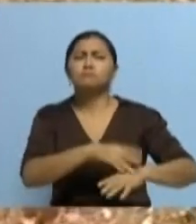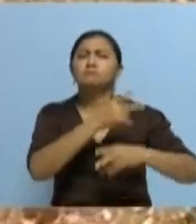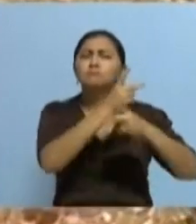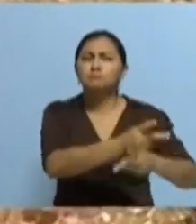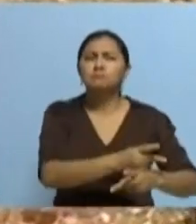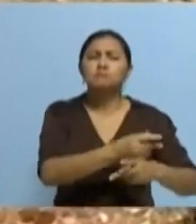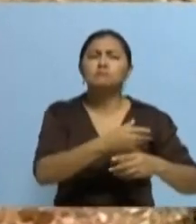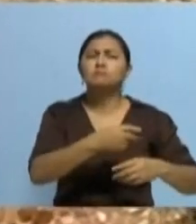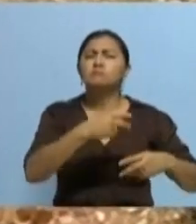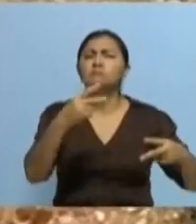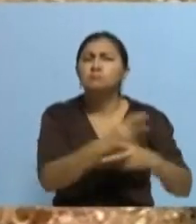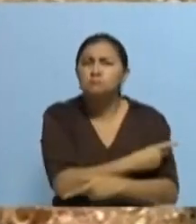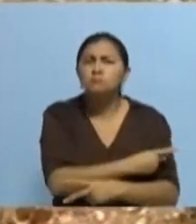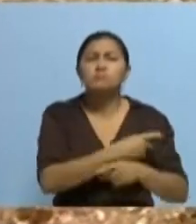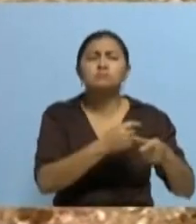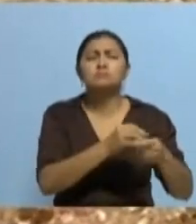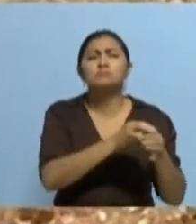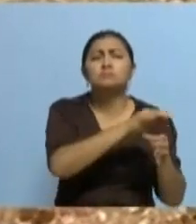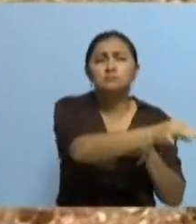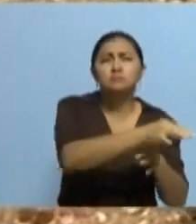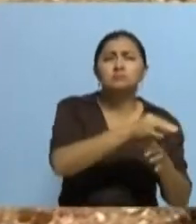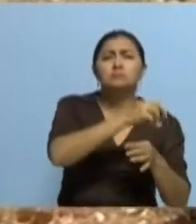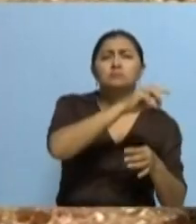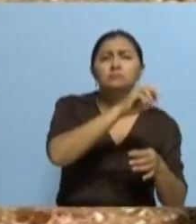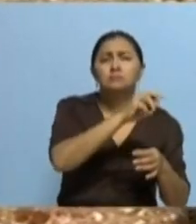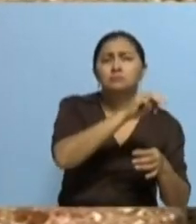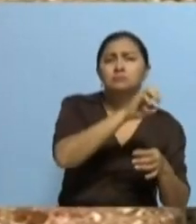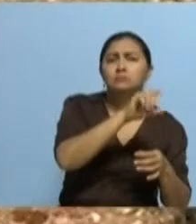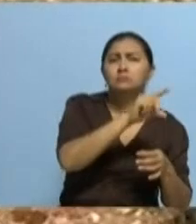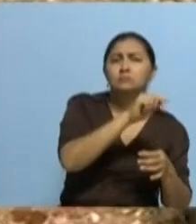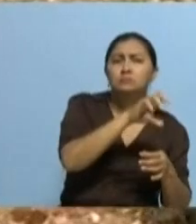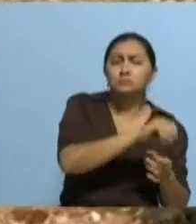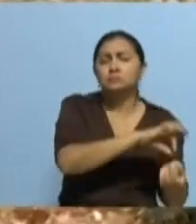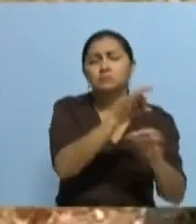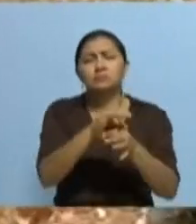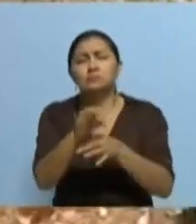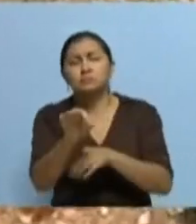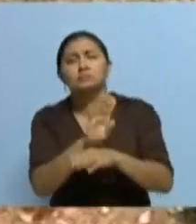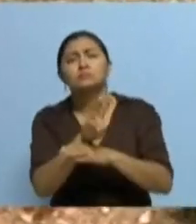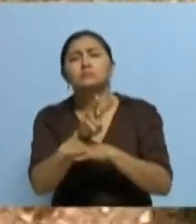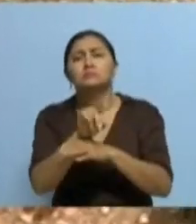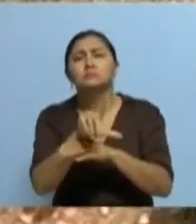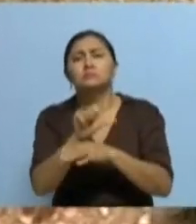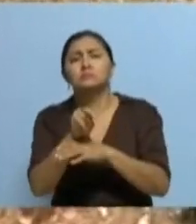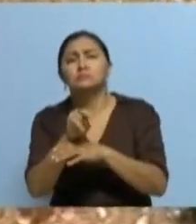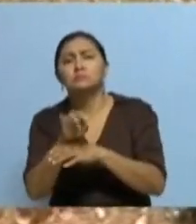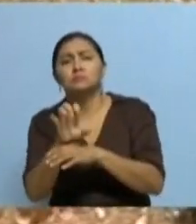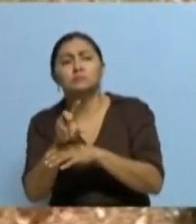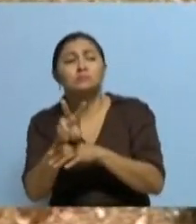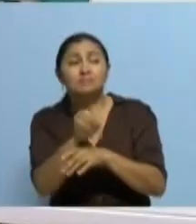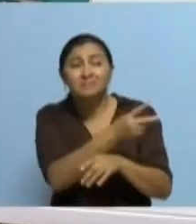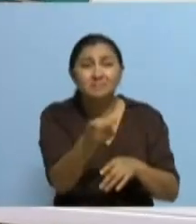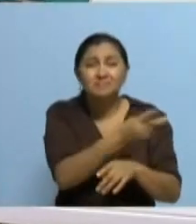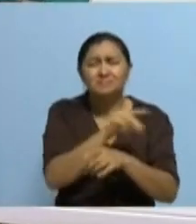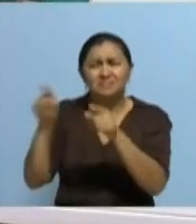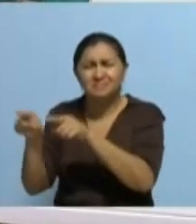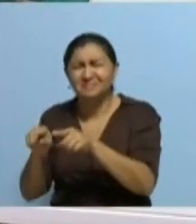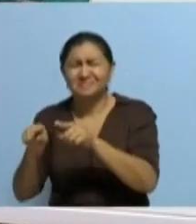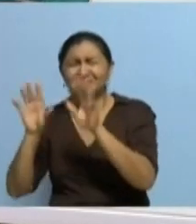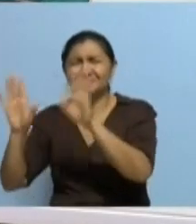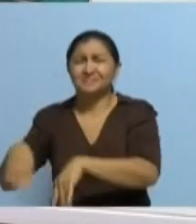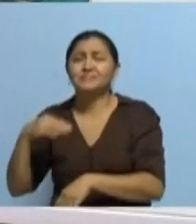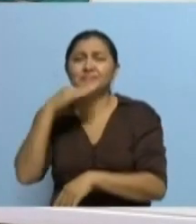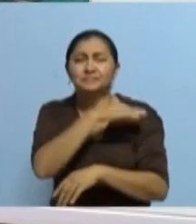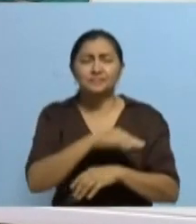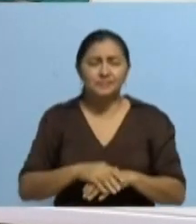sector de El Molino y Villanueva, aquí sobre el sur de La Guajira, lo cual es completamente falso. Y